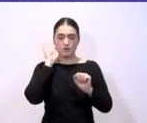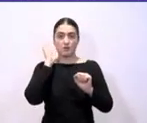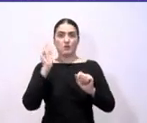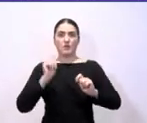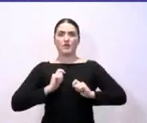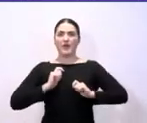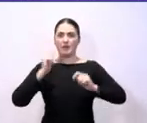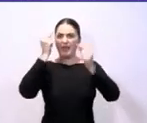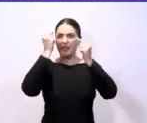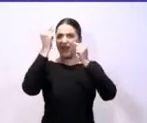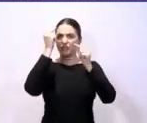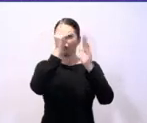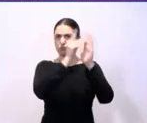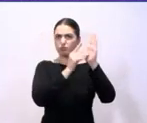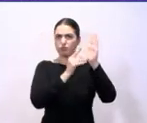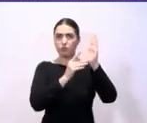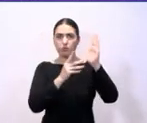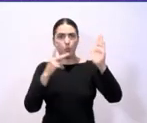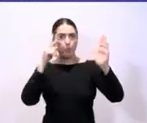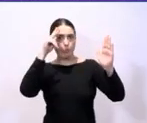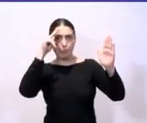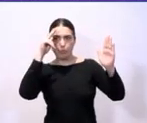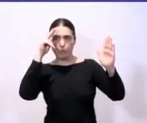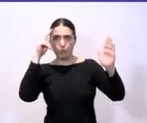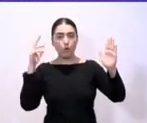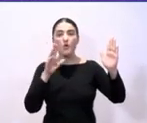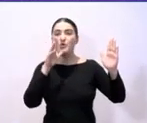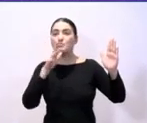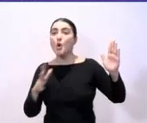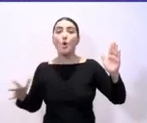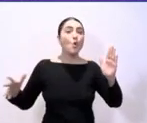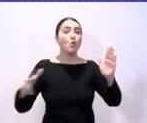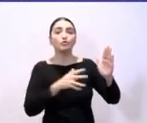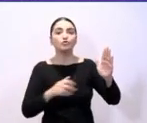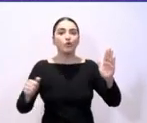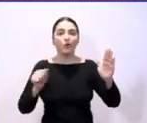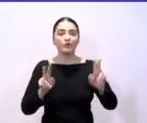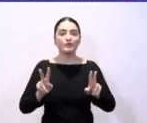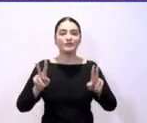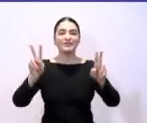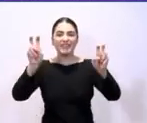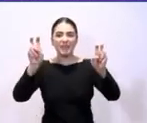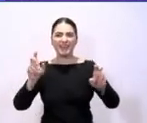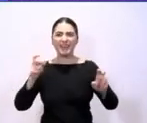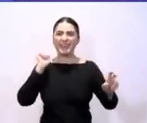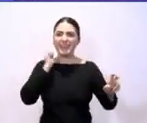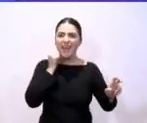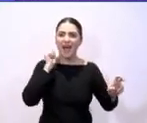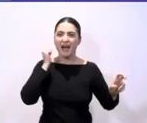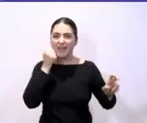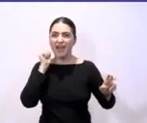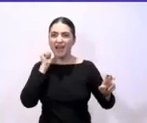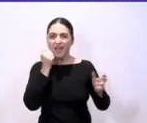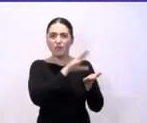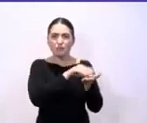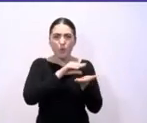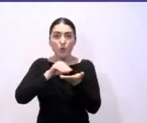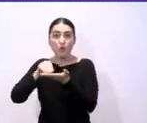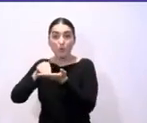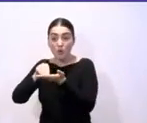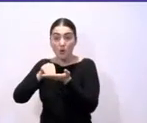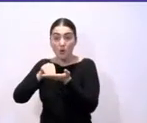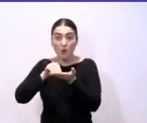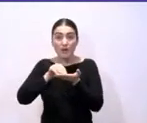muy preocupantes, porque, reitero, todo lo referido, o la gran parte de las quejas referidas, hay un escaso 3%